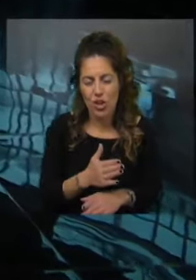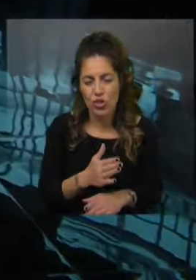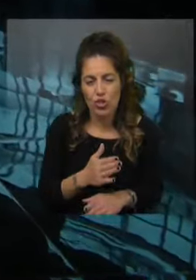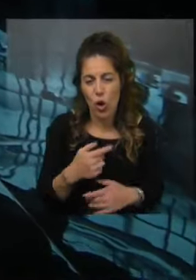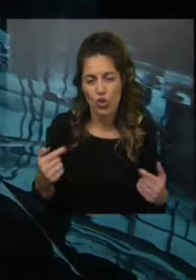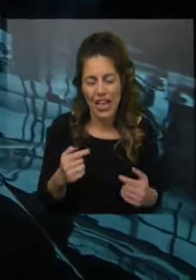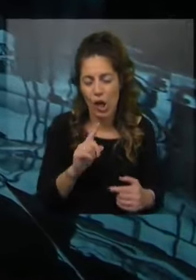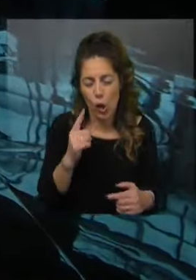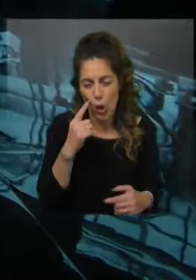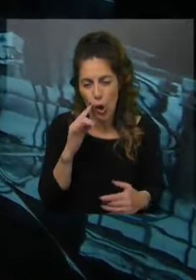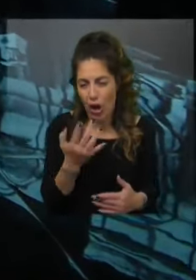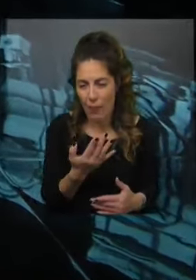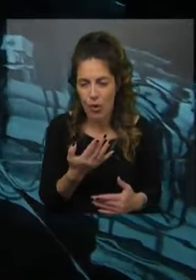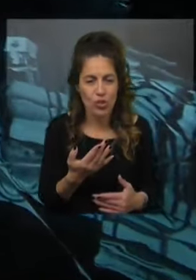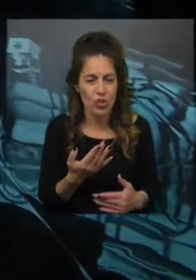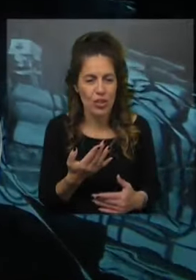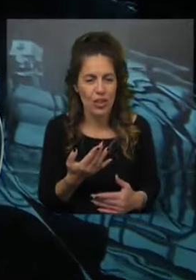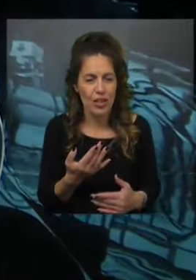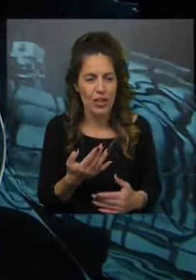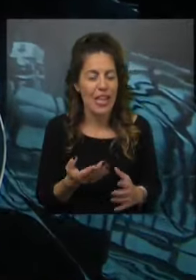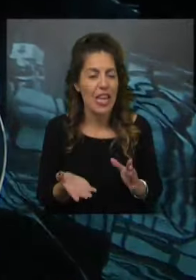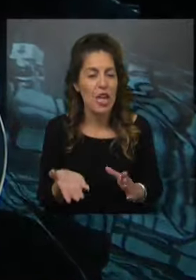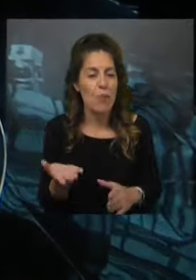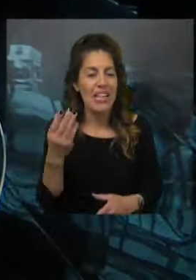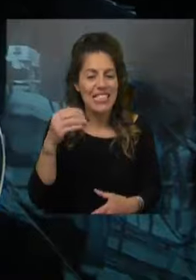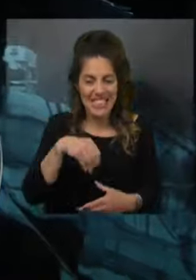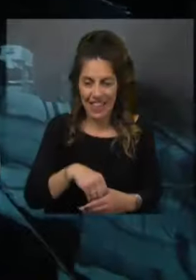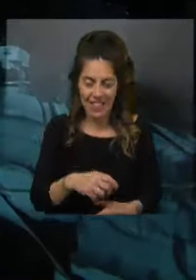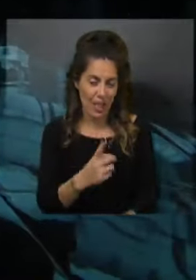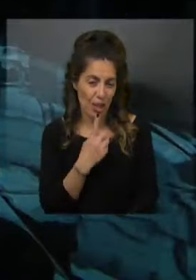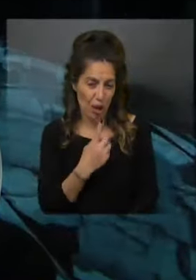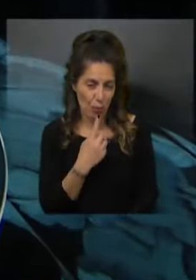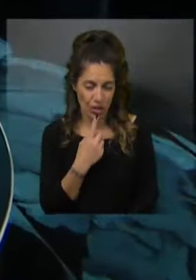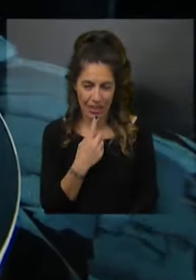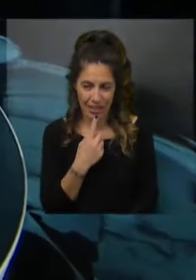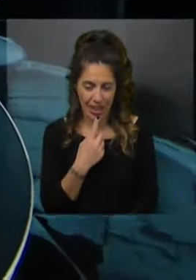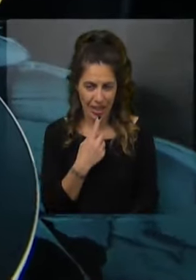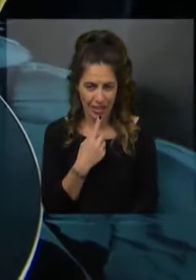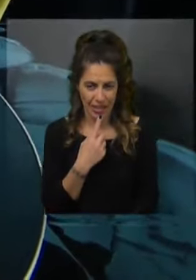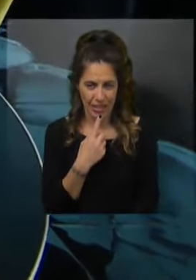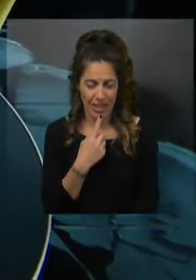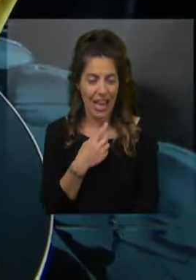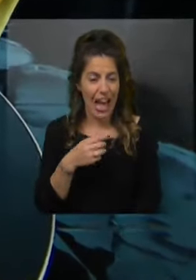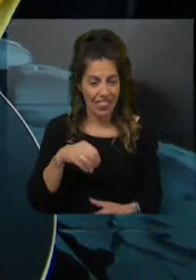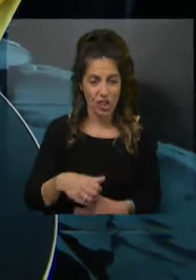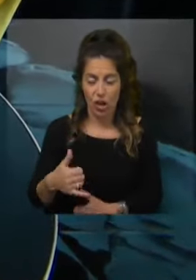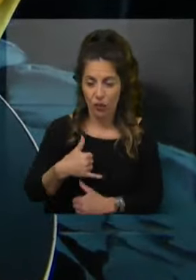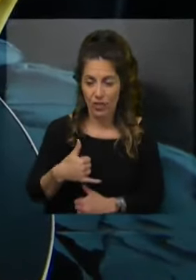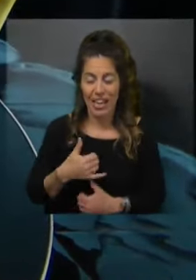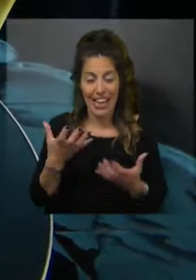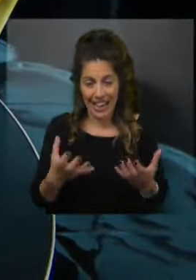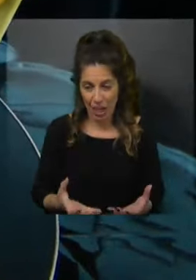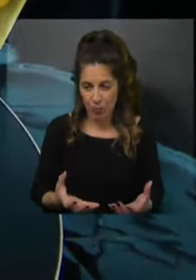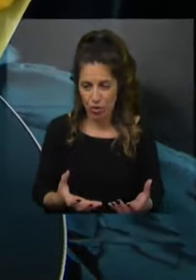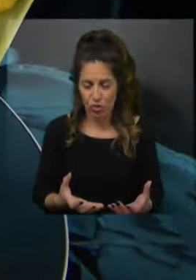y más incidencia de la política en en en las fuerzas armadas que deseamos y que